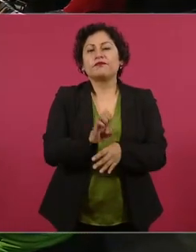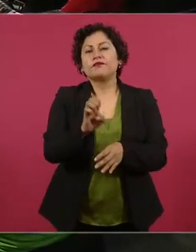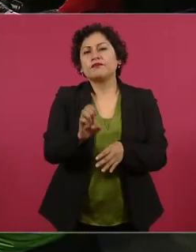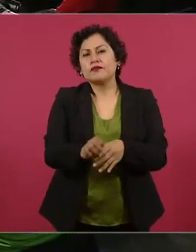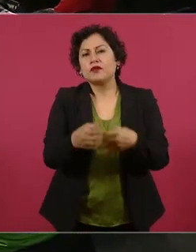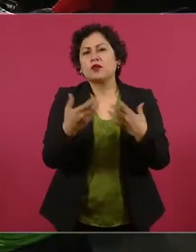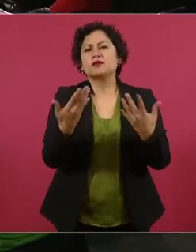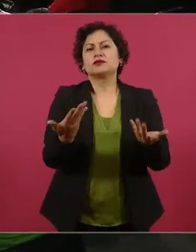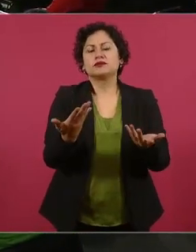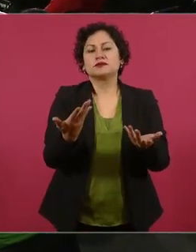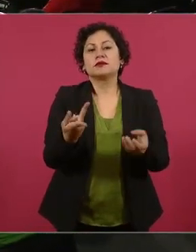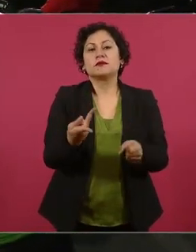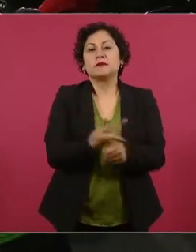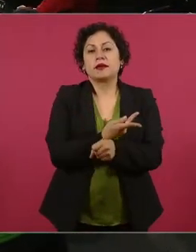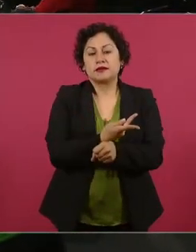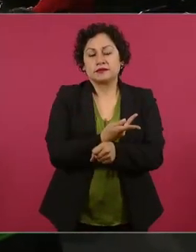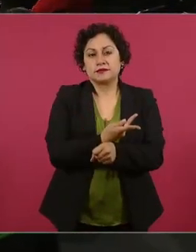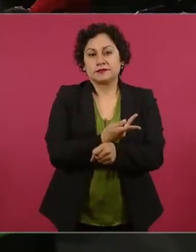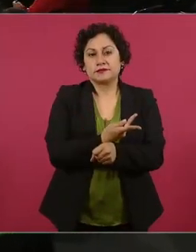la función